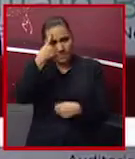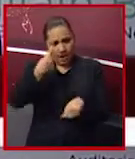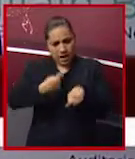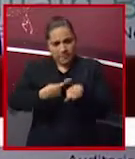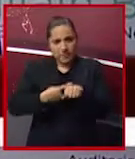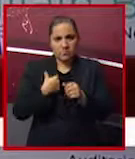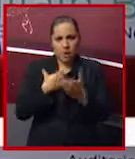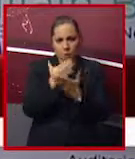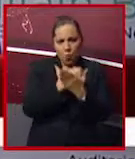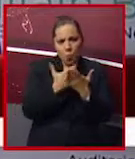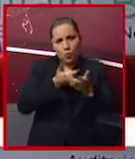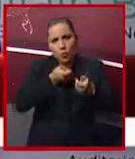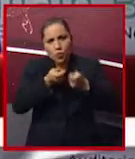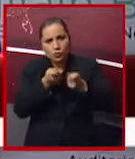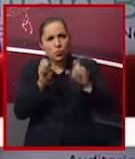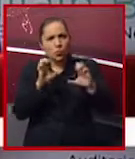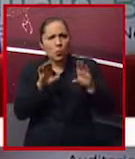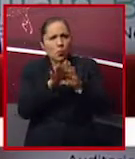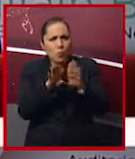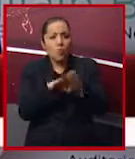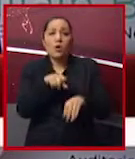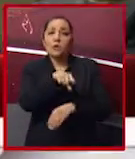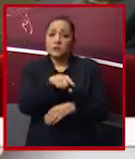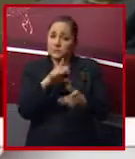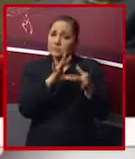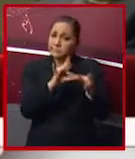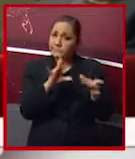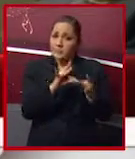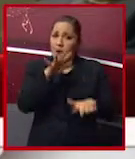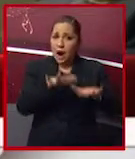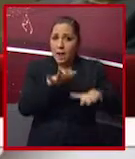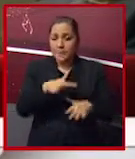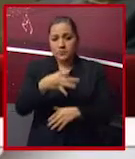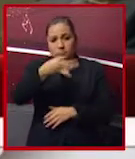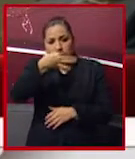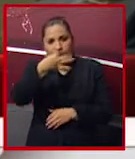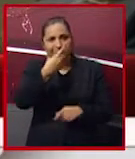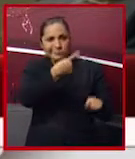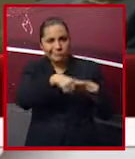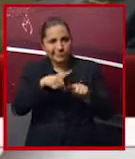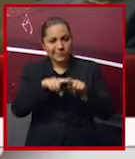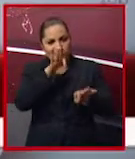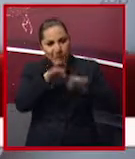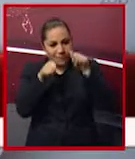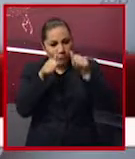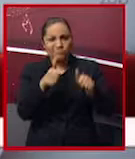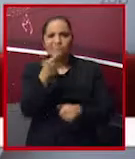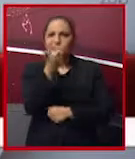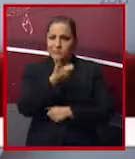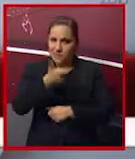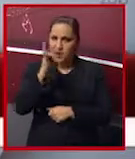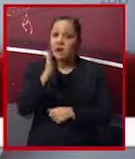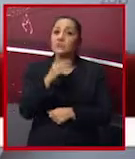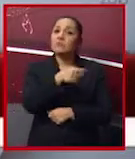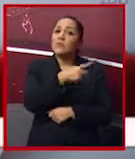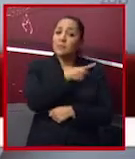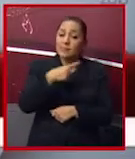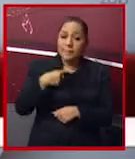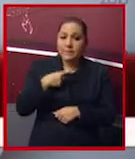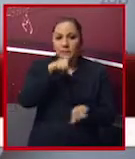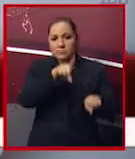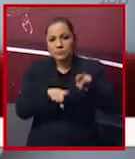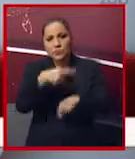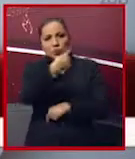esta enfermedad, aunque destacaron que pueden resultar costosos y de aplicarlos, su éxito dependerá del control y recuperación, sin que